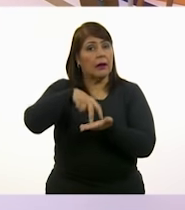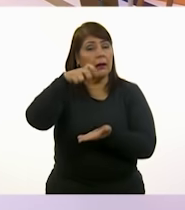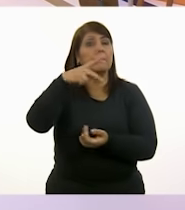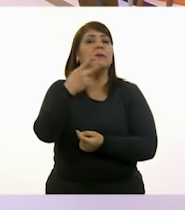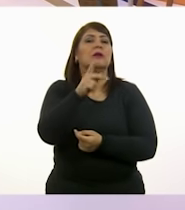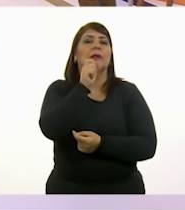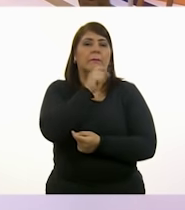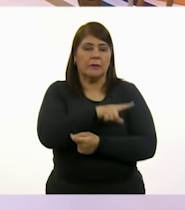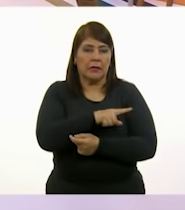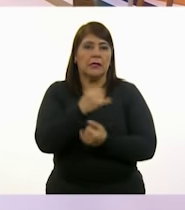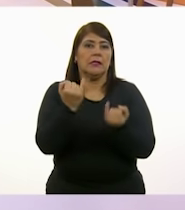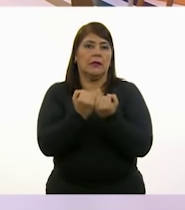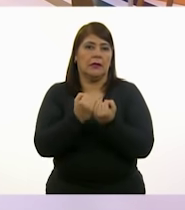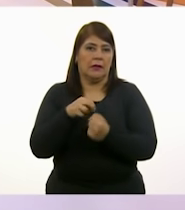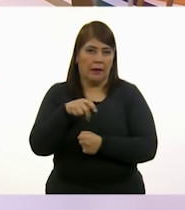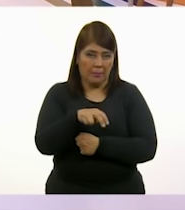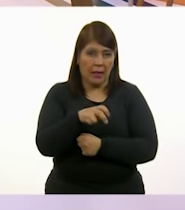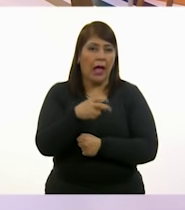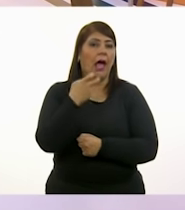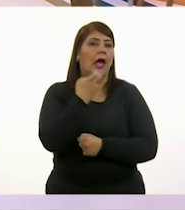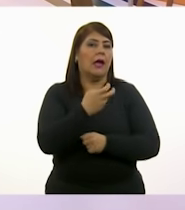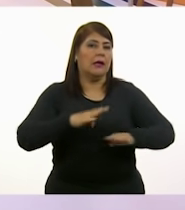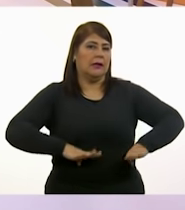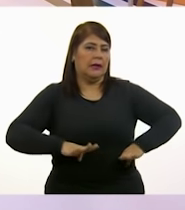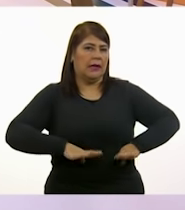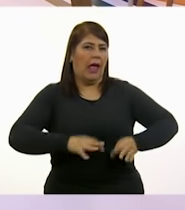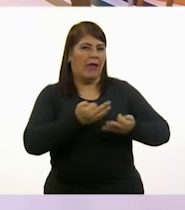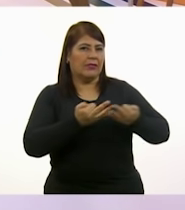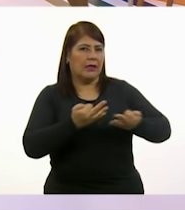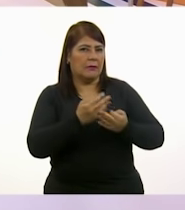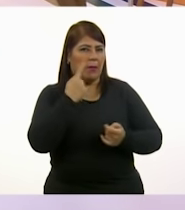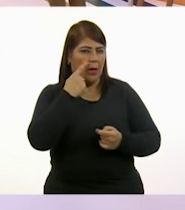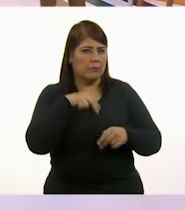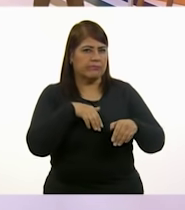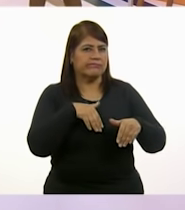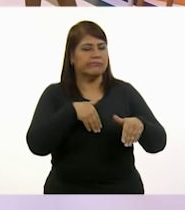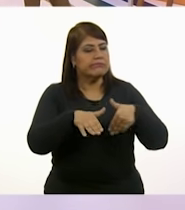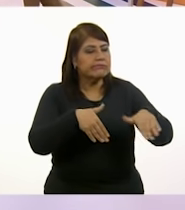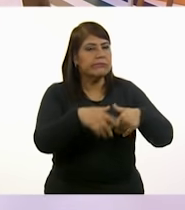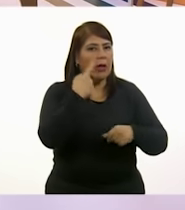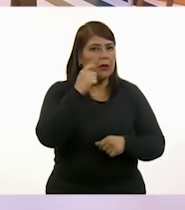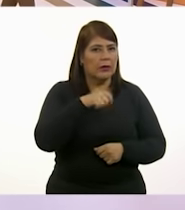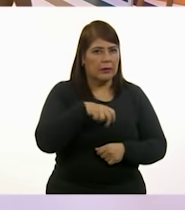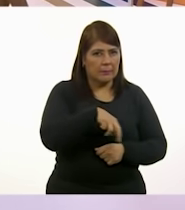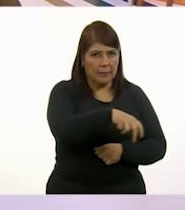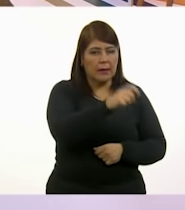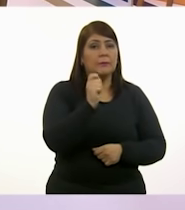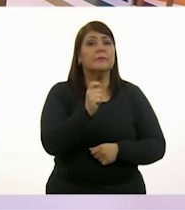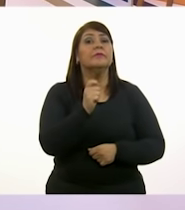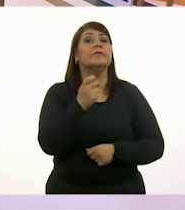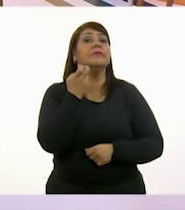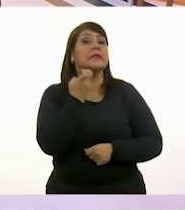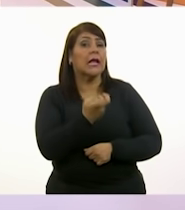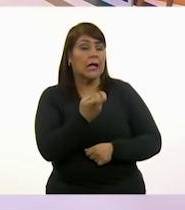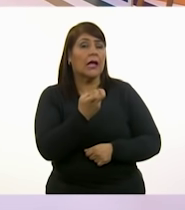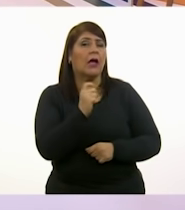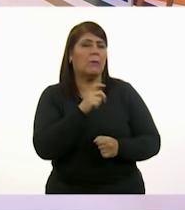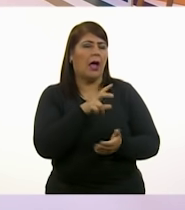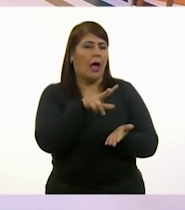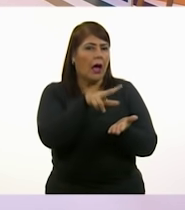clasifican dentro de los animales que caminan Los brincos que da principalmente son para esconderse